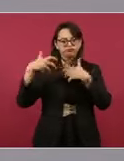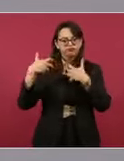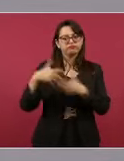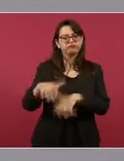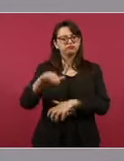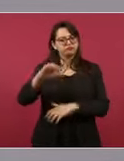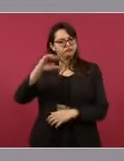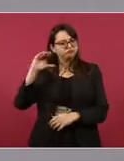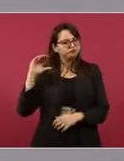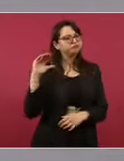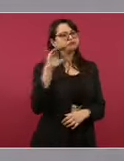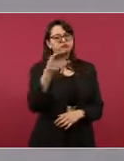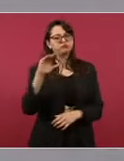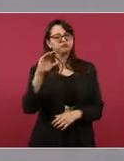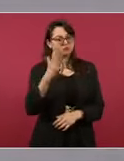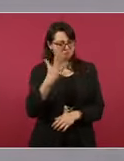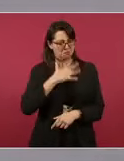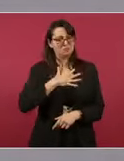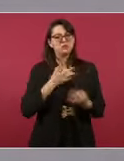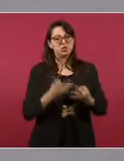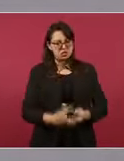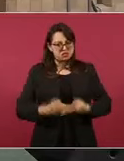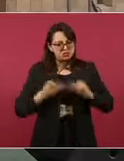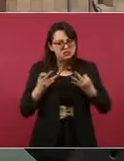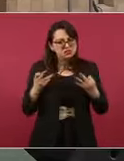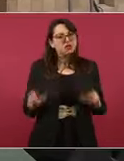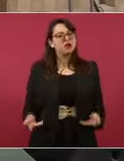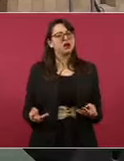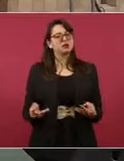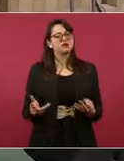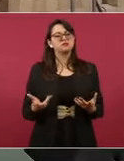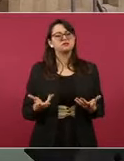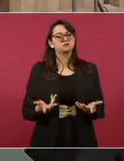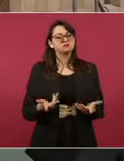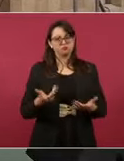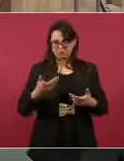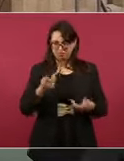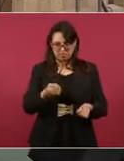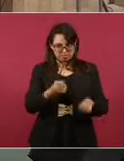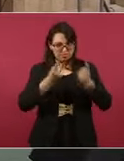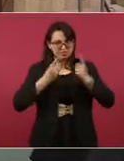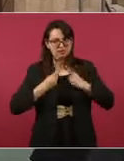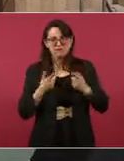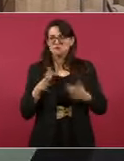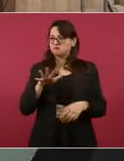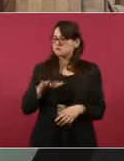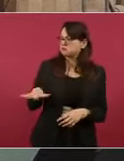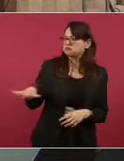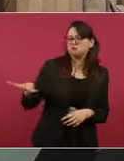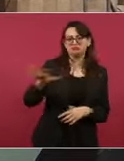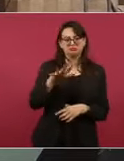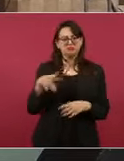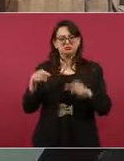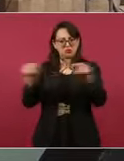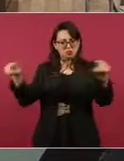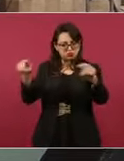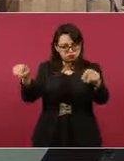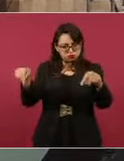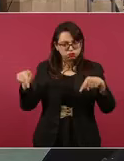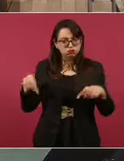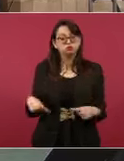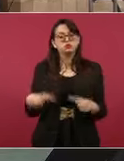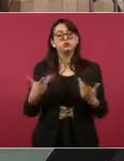solicitando que se les dotara de tierras mediante la expropiación de latifundios o por la